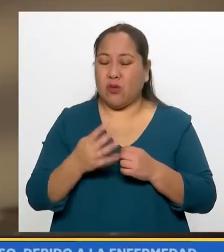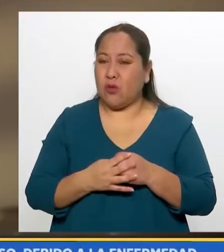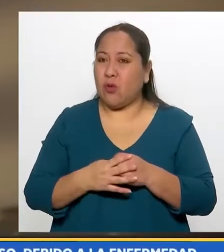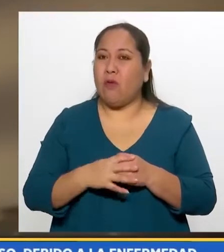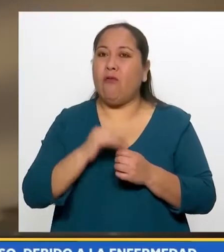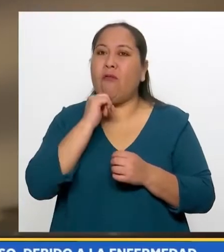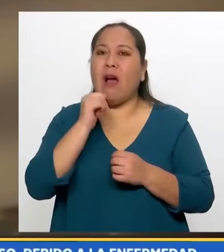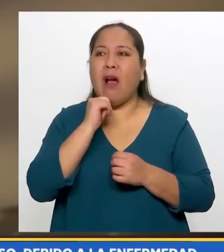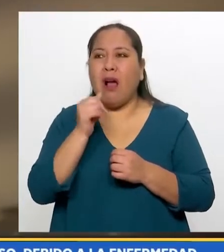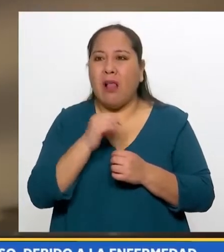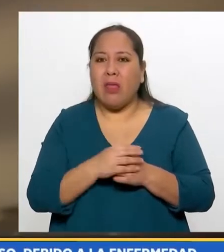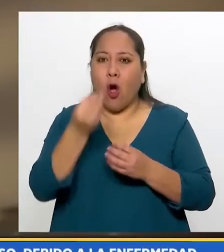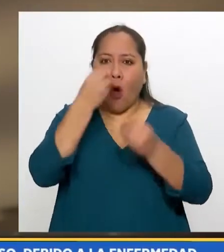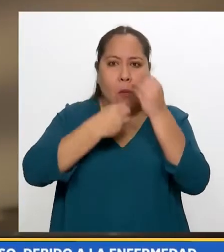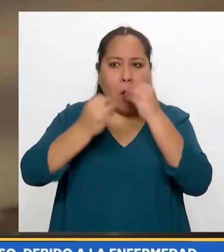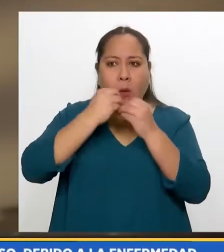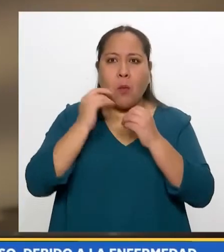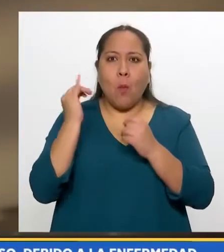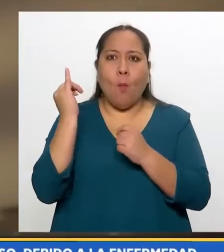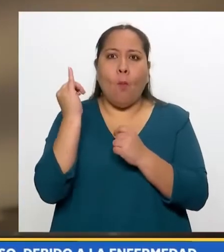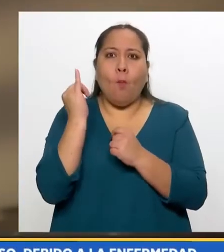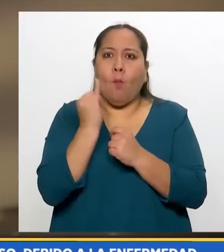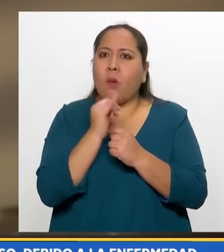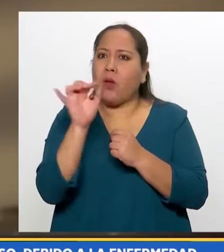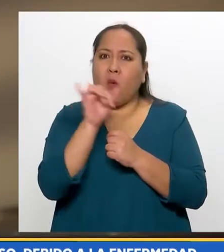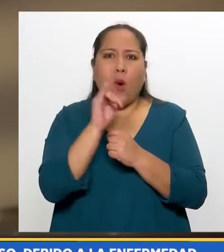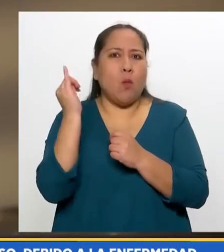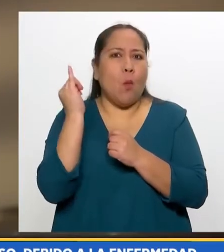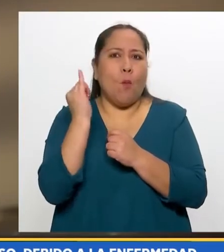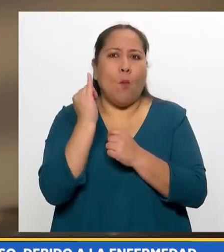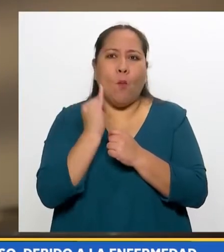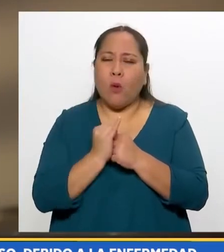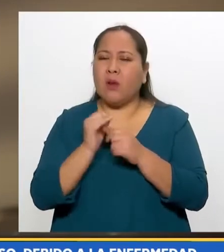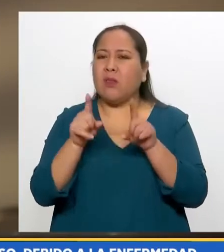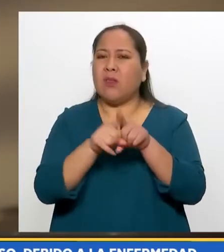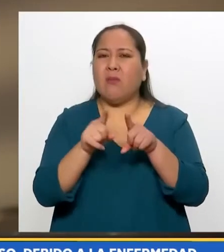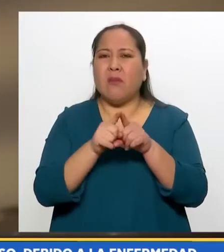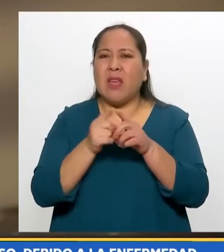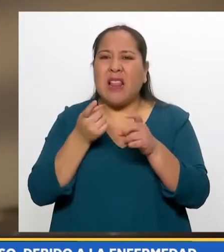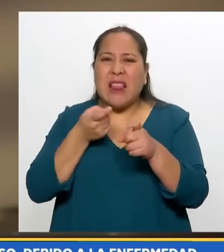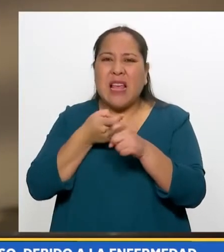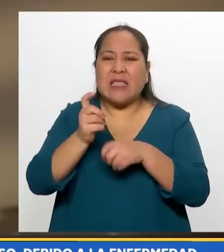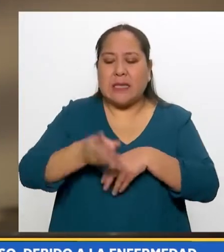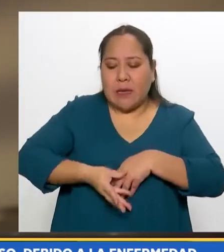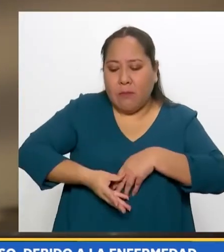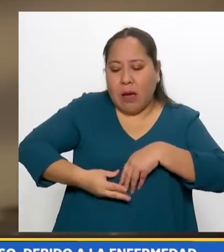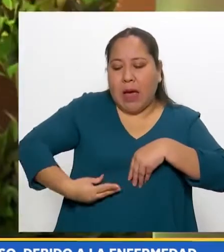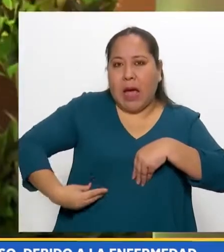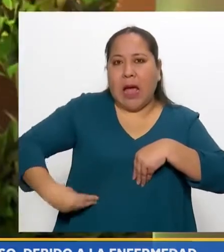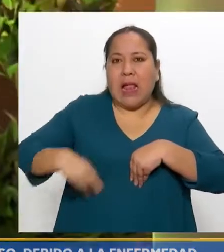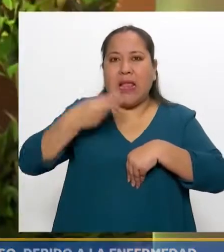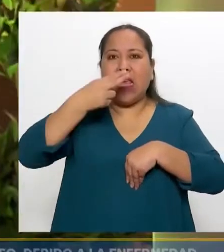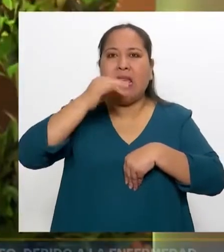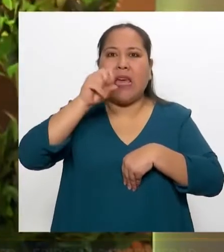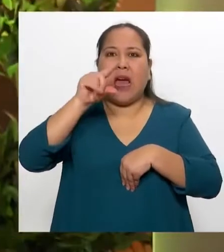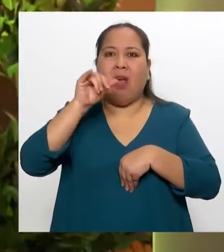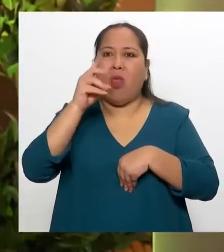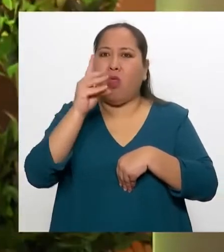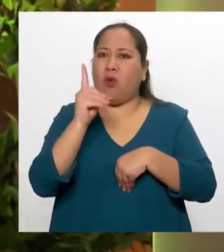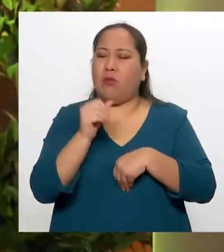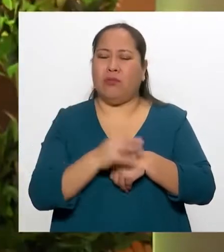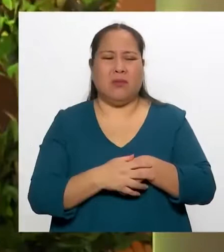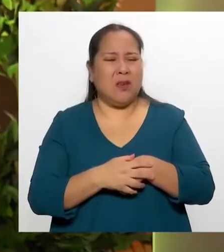problema digestivo, ¿no? Como el que le estaba mencionando. Inclusive también pudiera afectar hasta el hígado, ¿no?